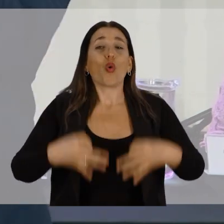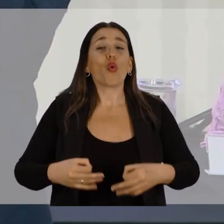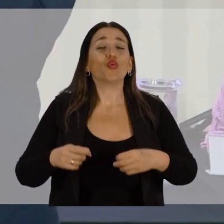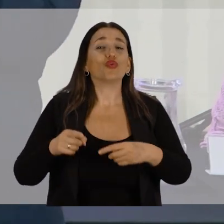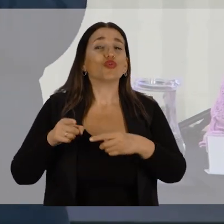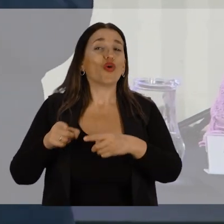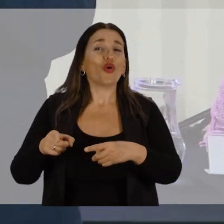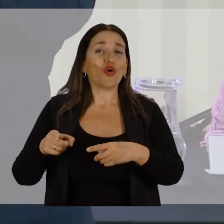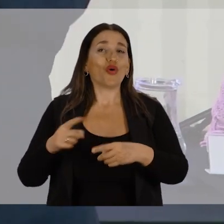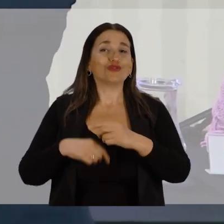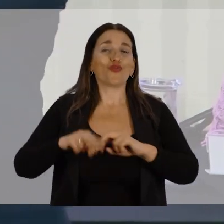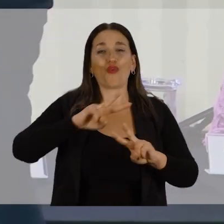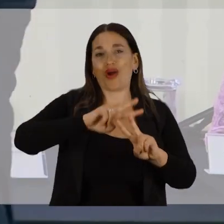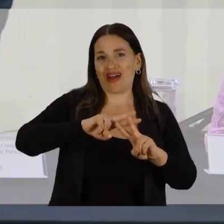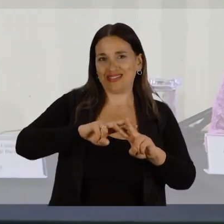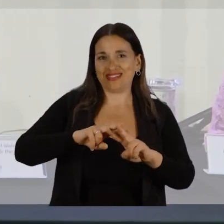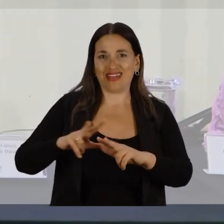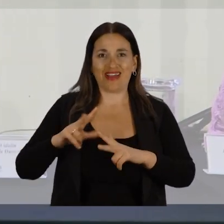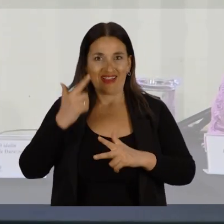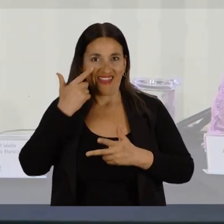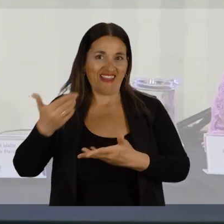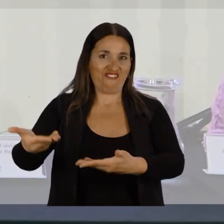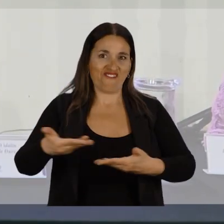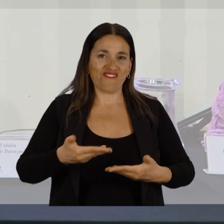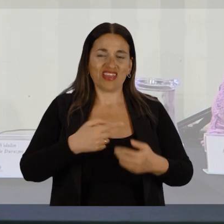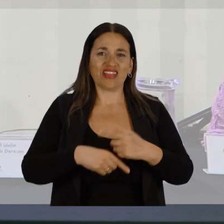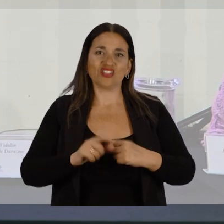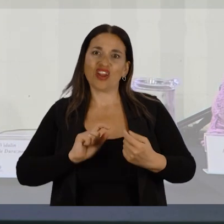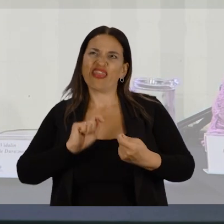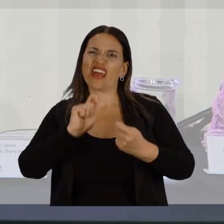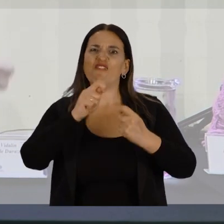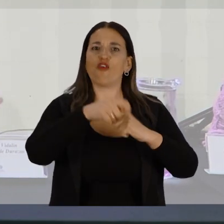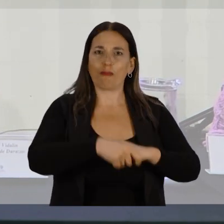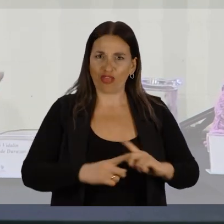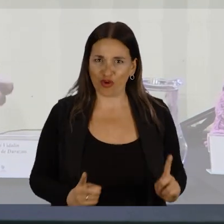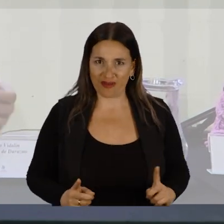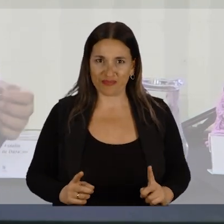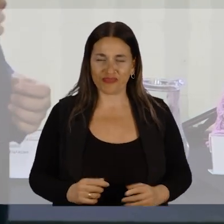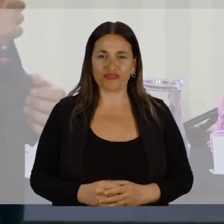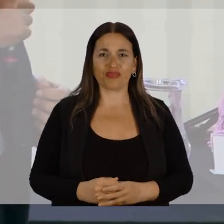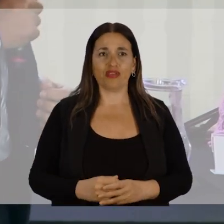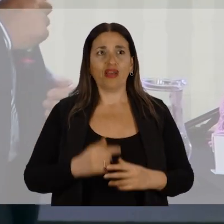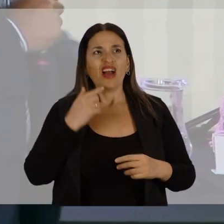cuando el hashtag, lo que inspiraba era transformadora,